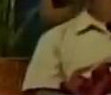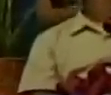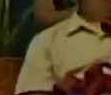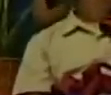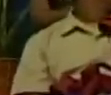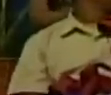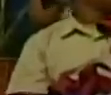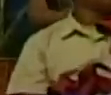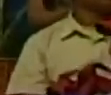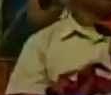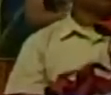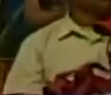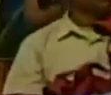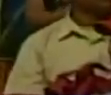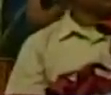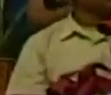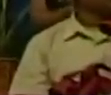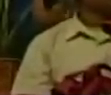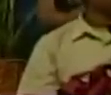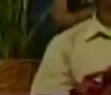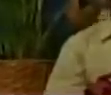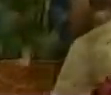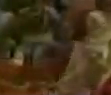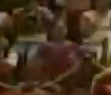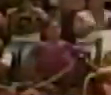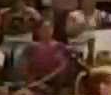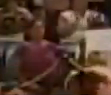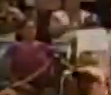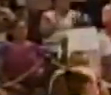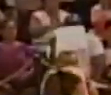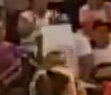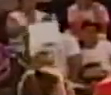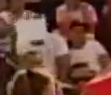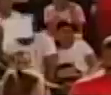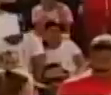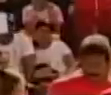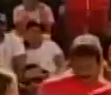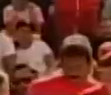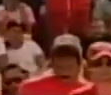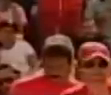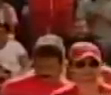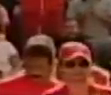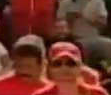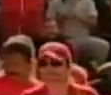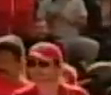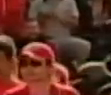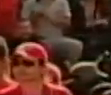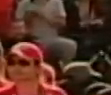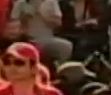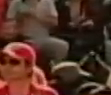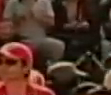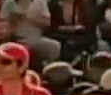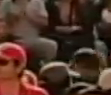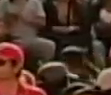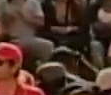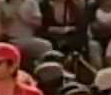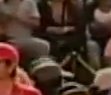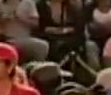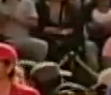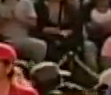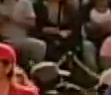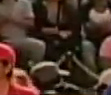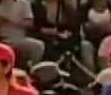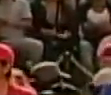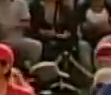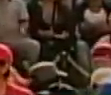uno se encuentre. Cuando lleguen a su barrio, a su pueblo, cuando lleguen a su escuela con los compañeros de